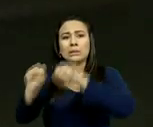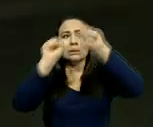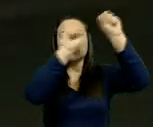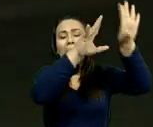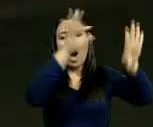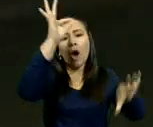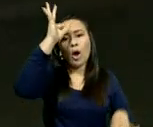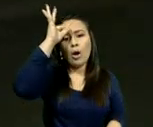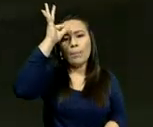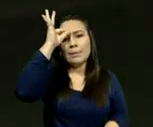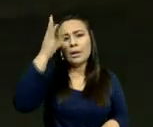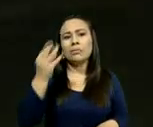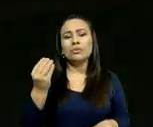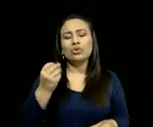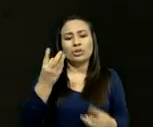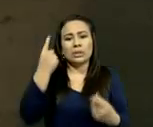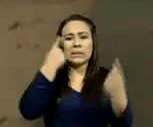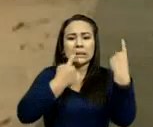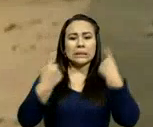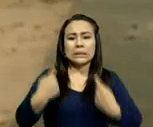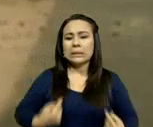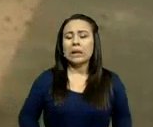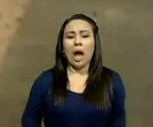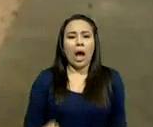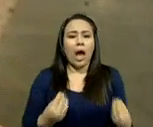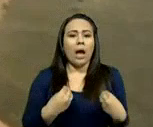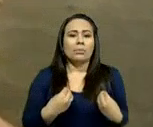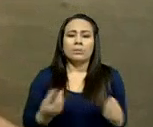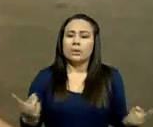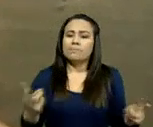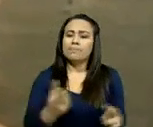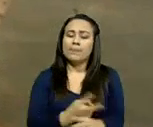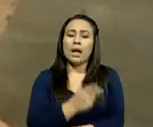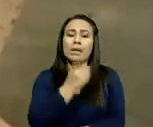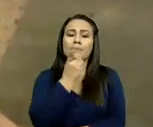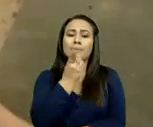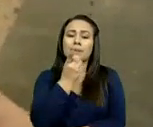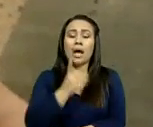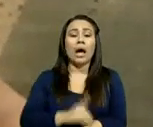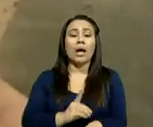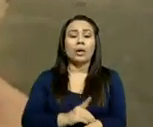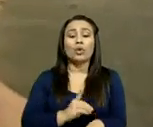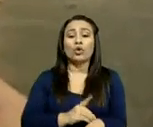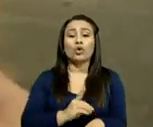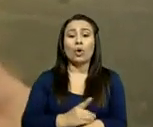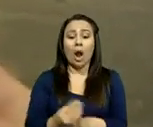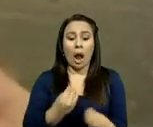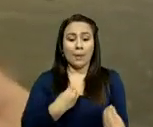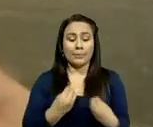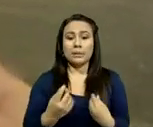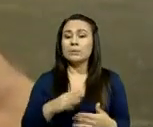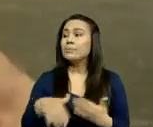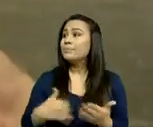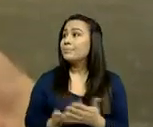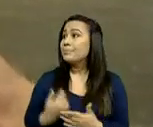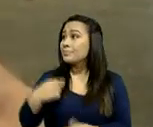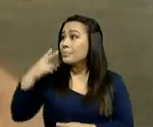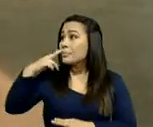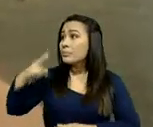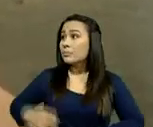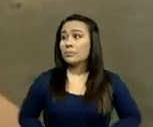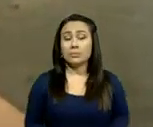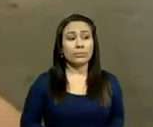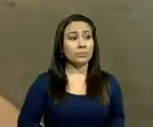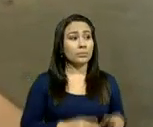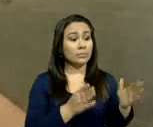casa de salud con varias heridas. Bueno, ella está con pronóstico médico reservado, se encuentra aún asilada en la casa de salud. Estamos